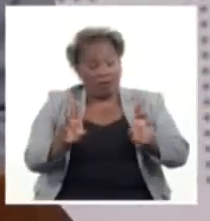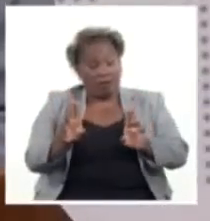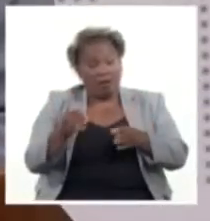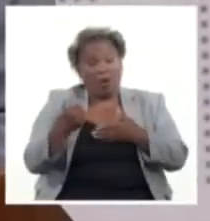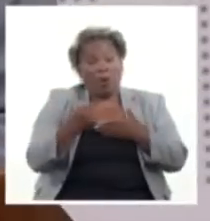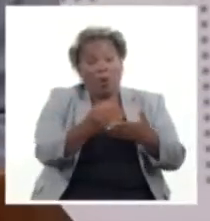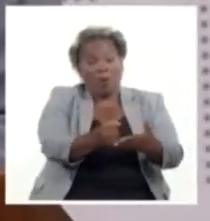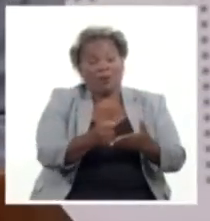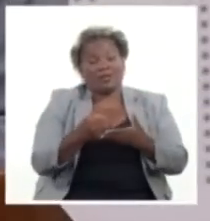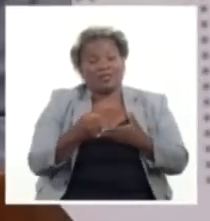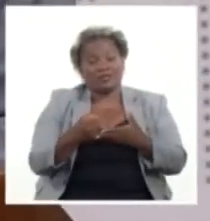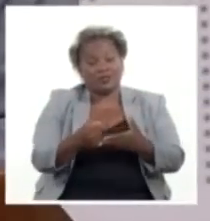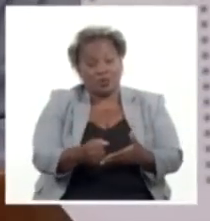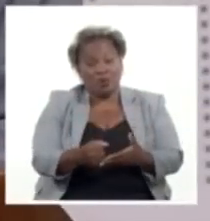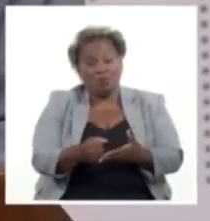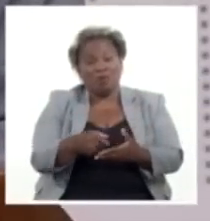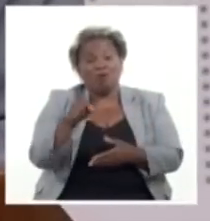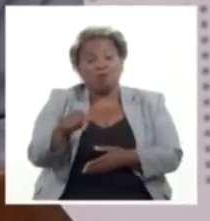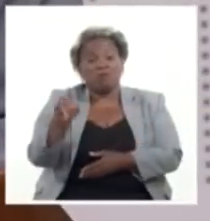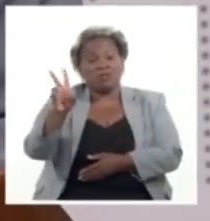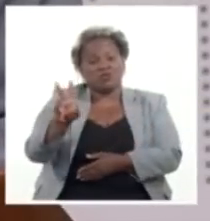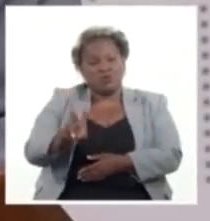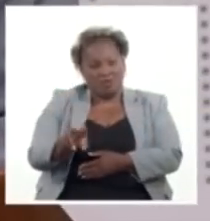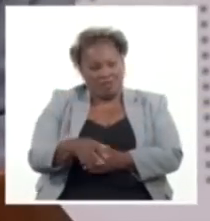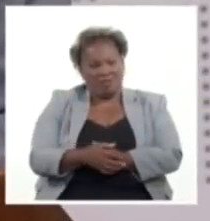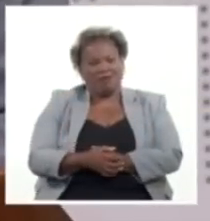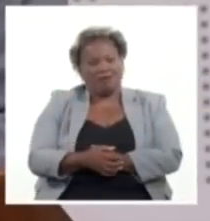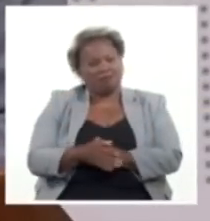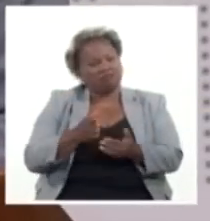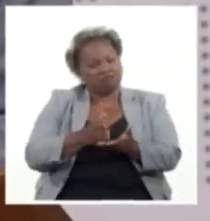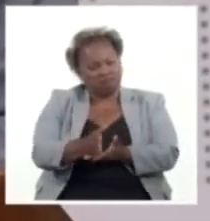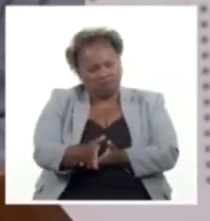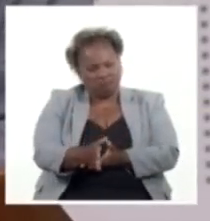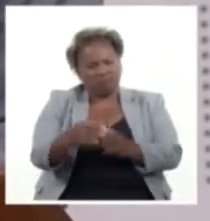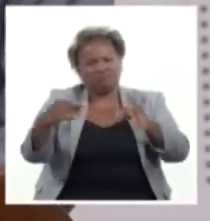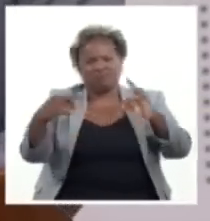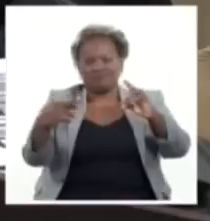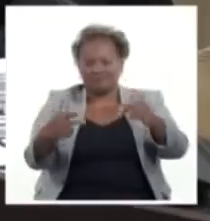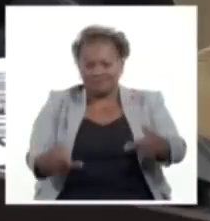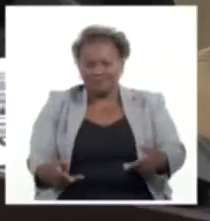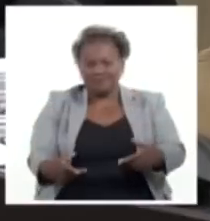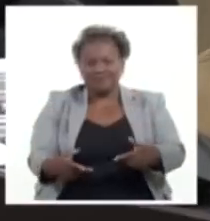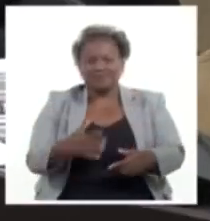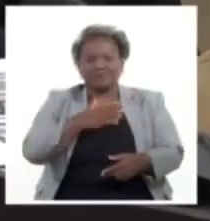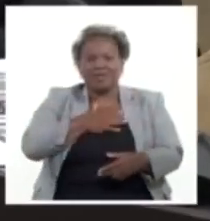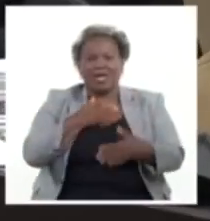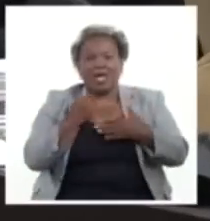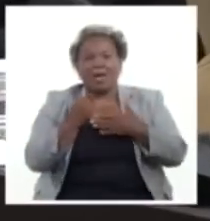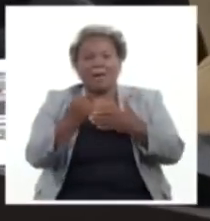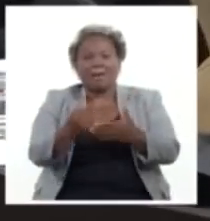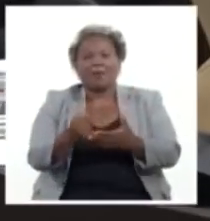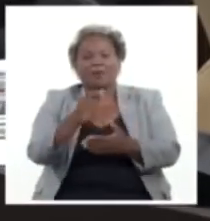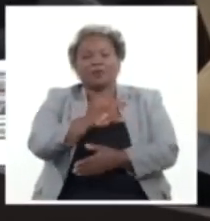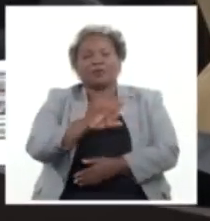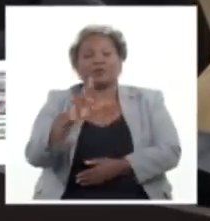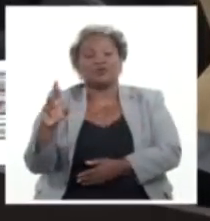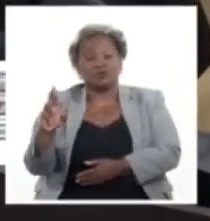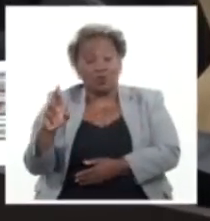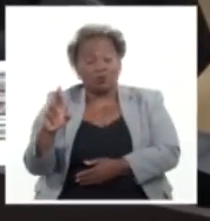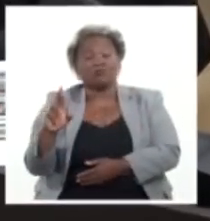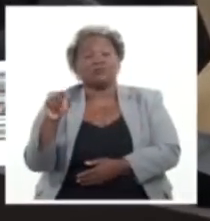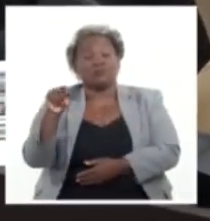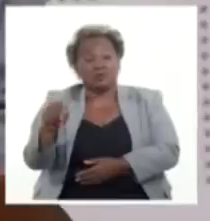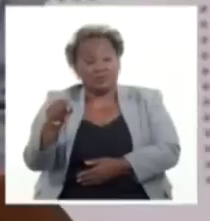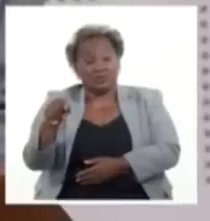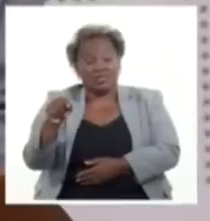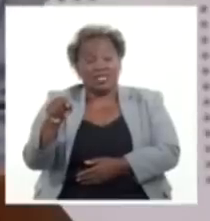cooperación con la hermana República Bolivariana de Venezuela. Reiteramos nuestro firme apoyo a la revolución bolivariana y chavista y a la